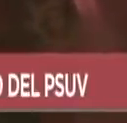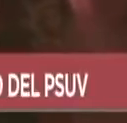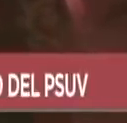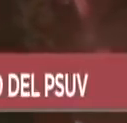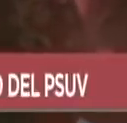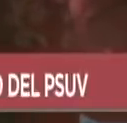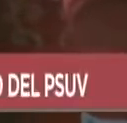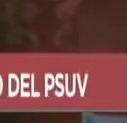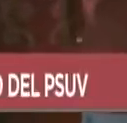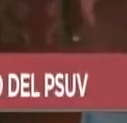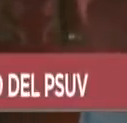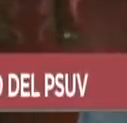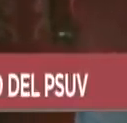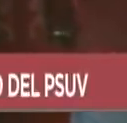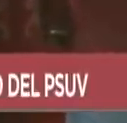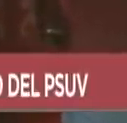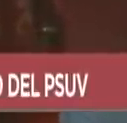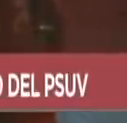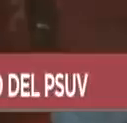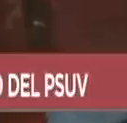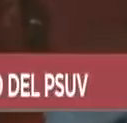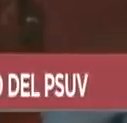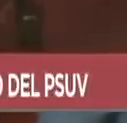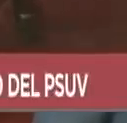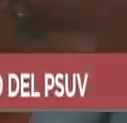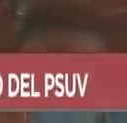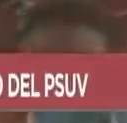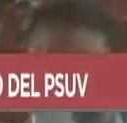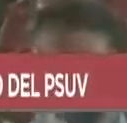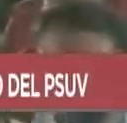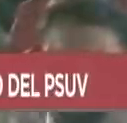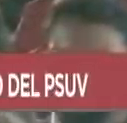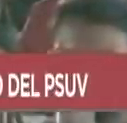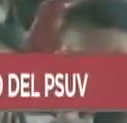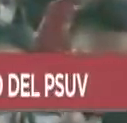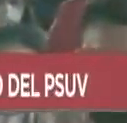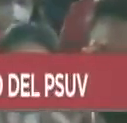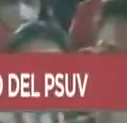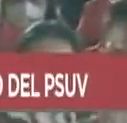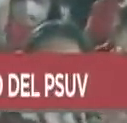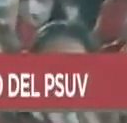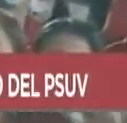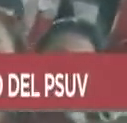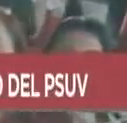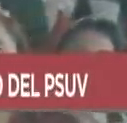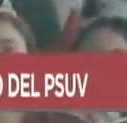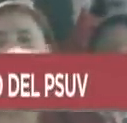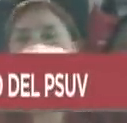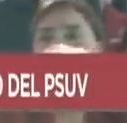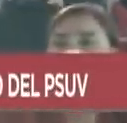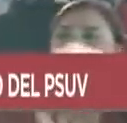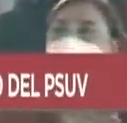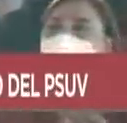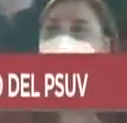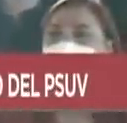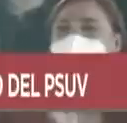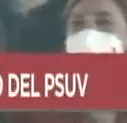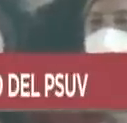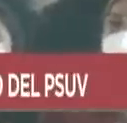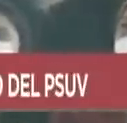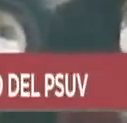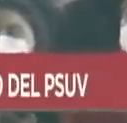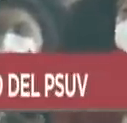del sistema y respirar otra vez y vivir para amar,